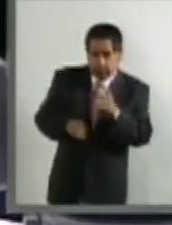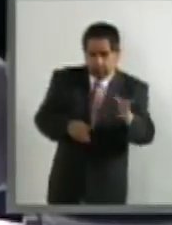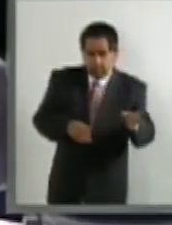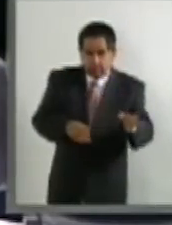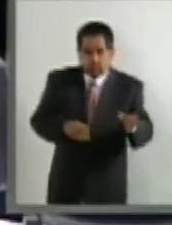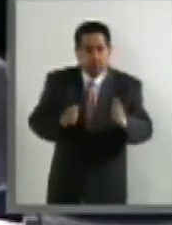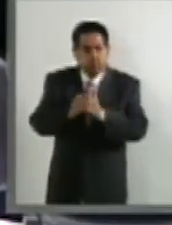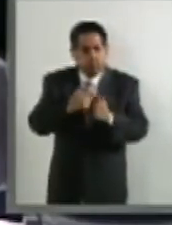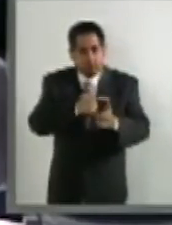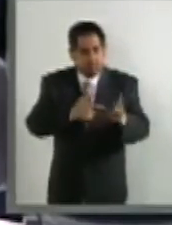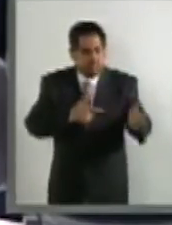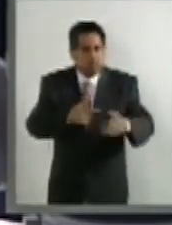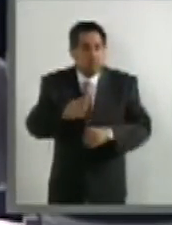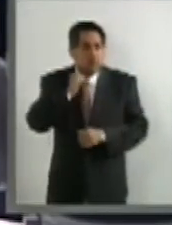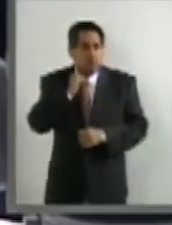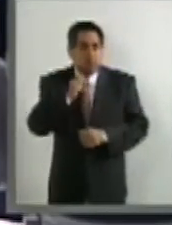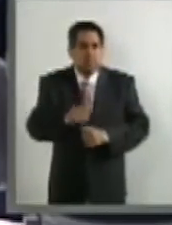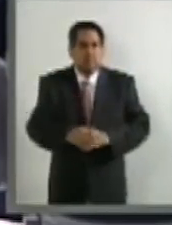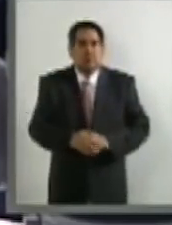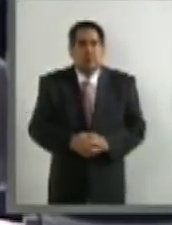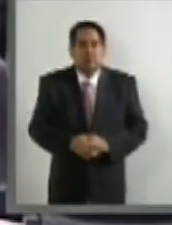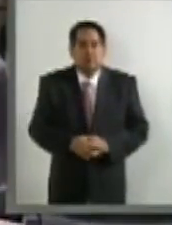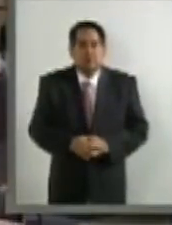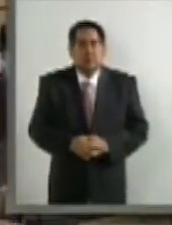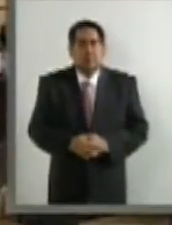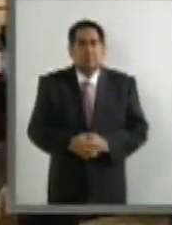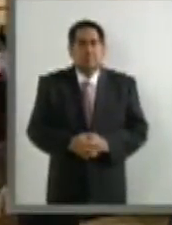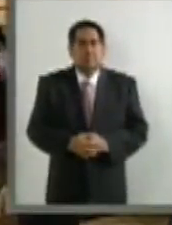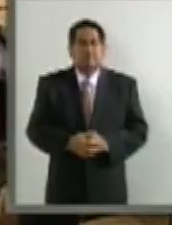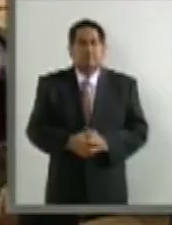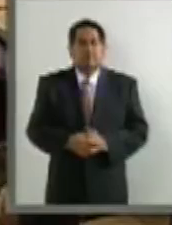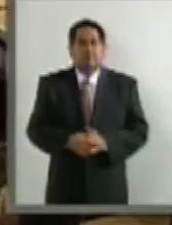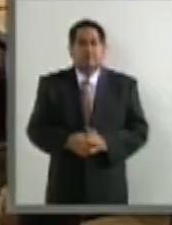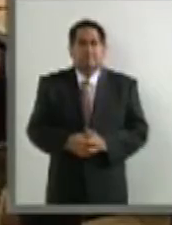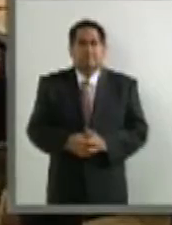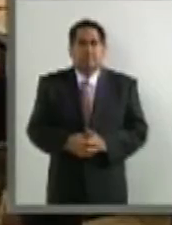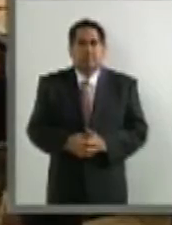Adelante, con gusto, senador Mayans. Denle volumen, por favor. Unido.